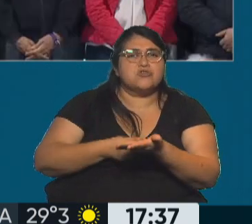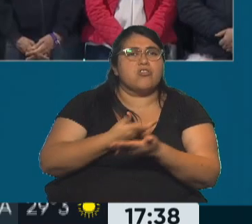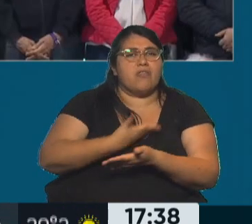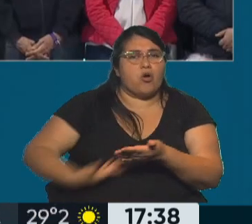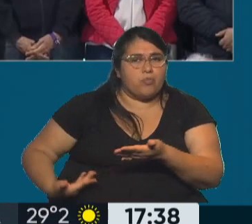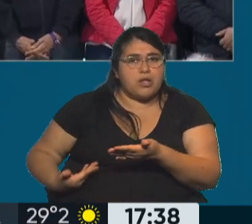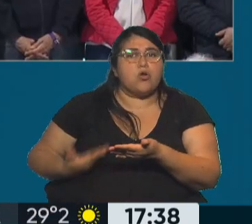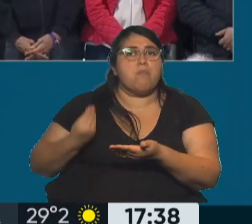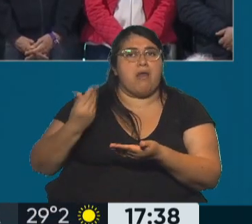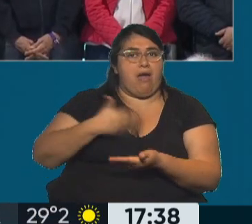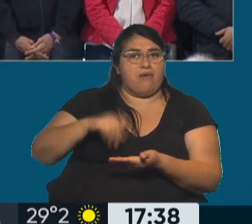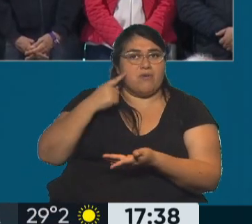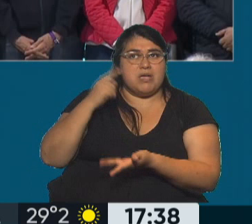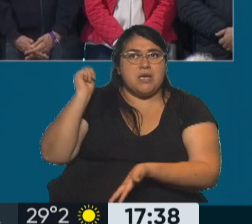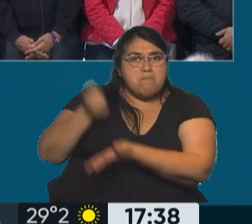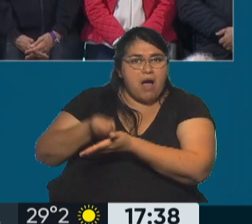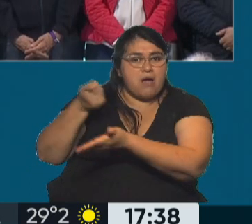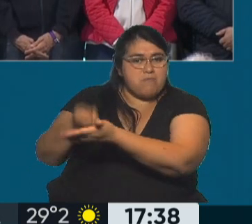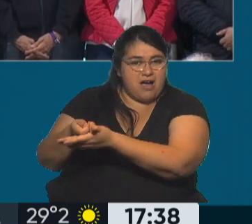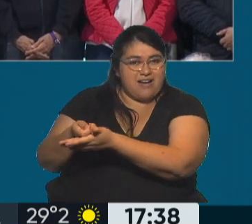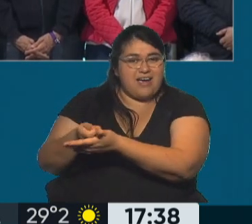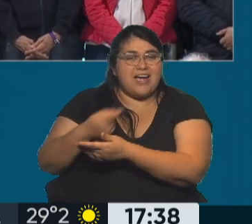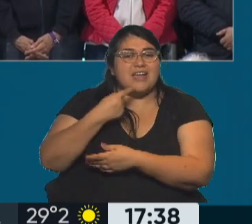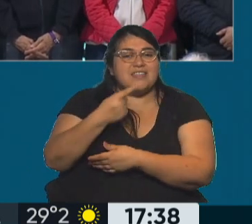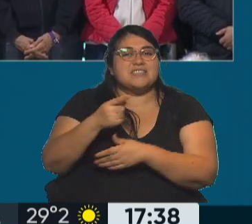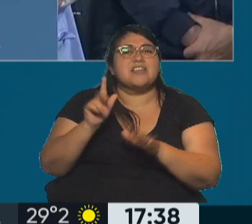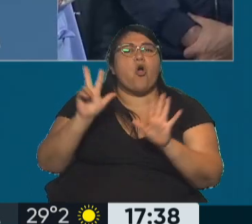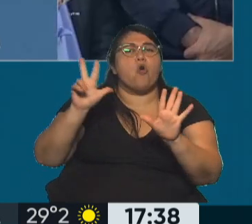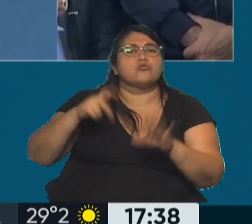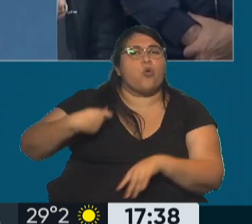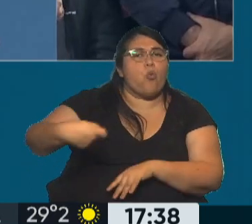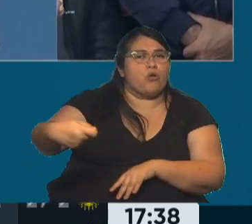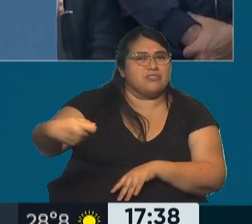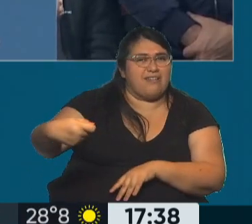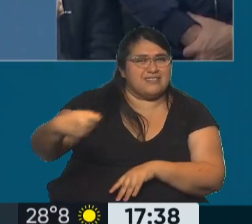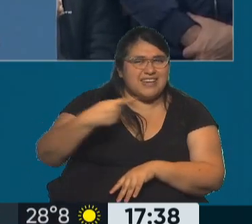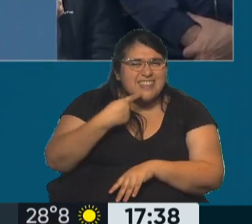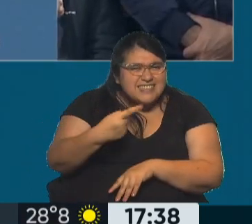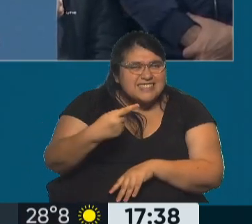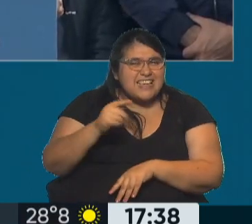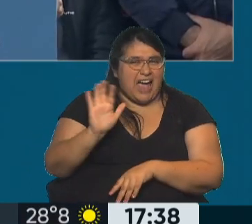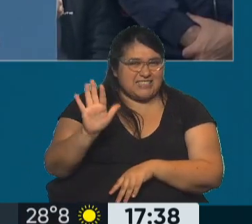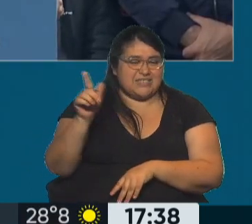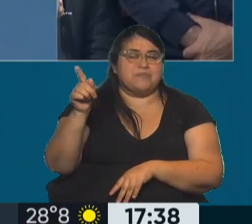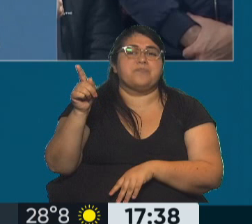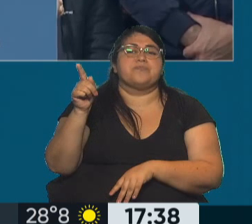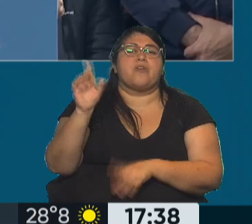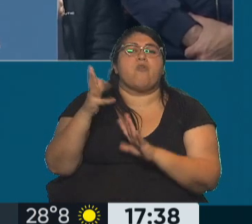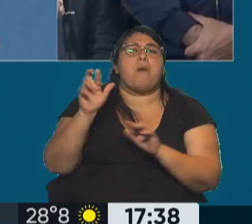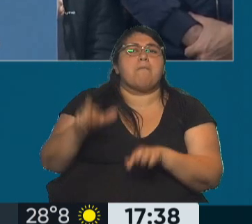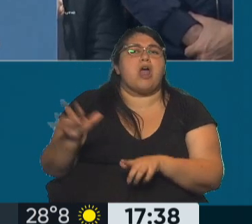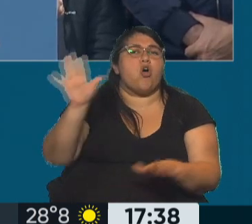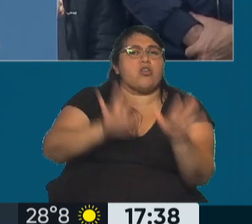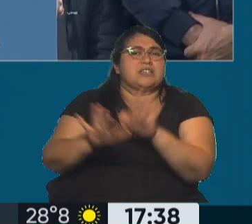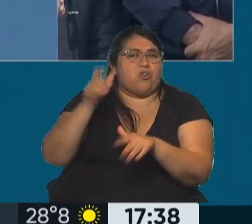poder pagarle al Fondo Monetario Internacional, habló de esas famosas 8 cuotas, ¿no? La vicepresidenta, que fue ese plan organizado ni más ni menos que por